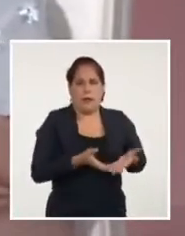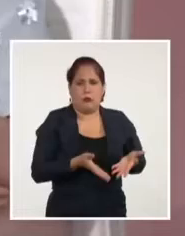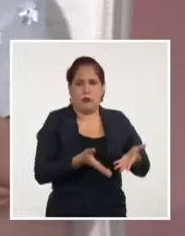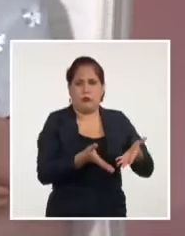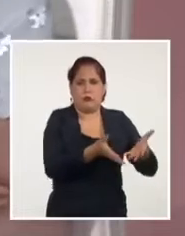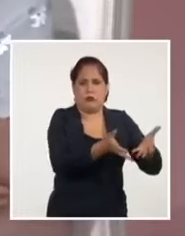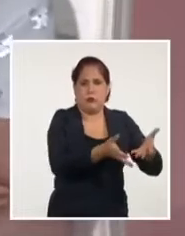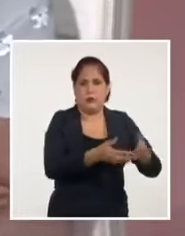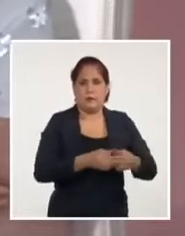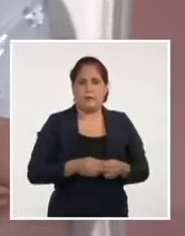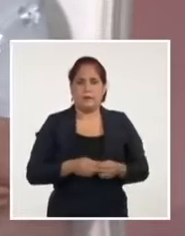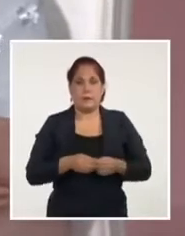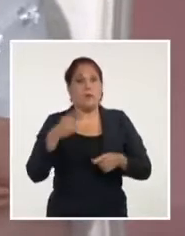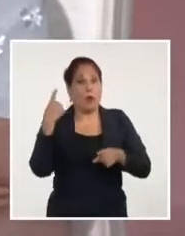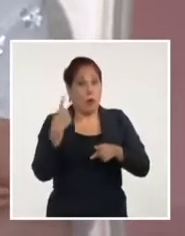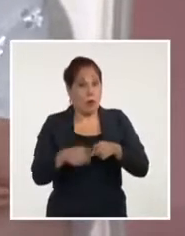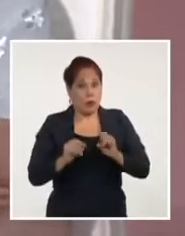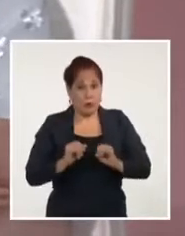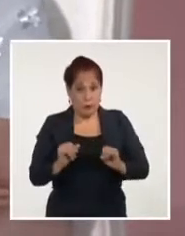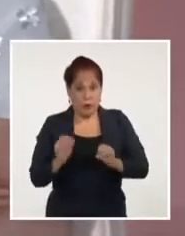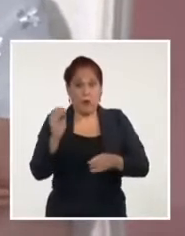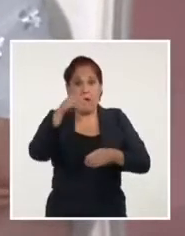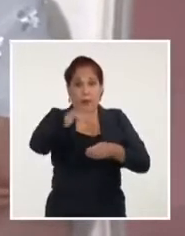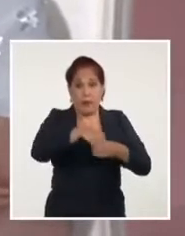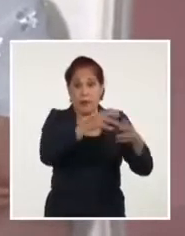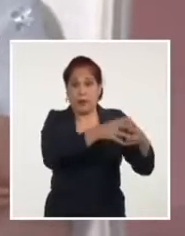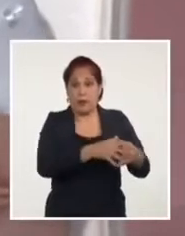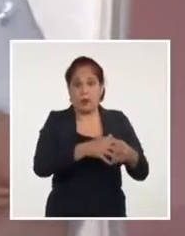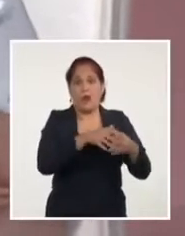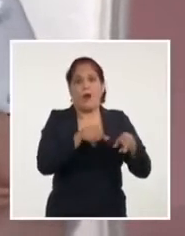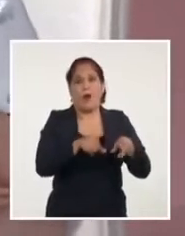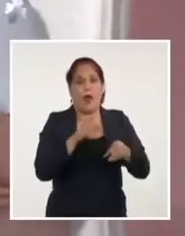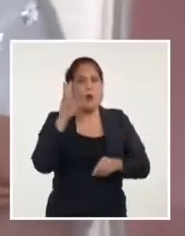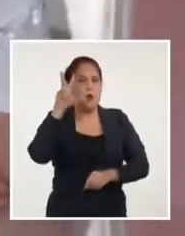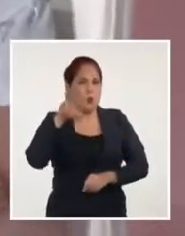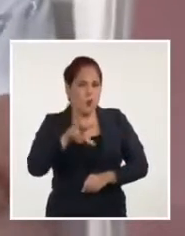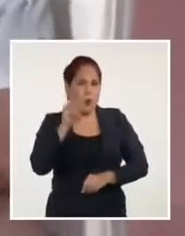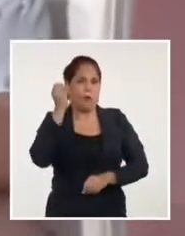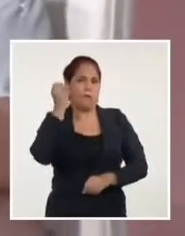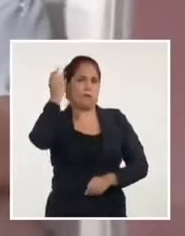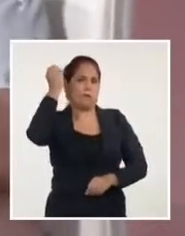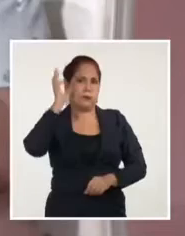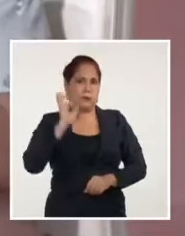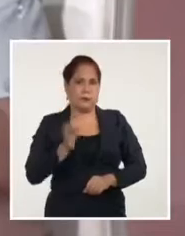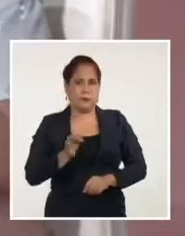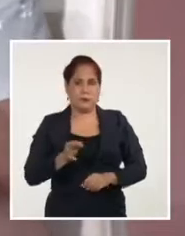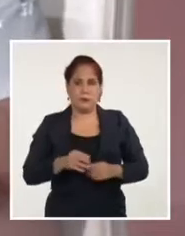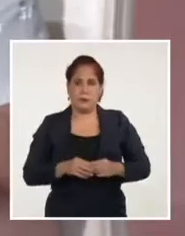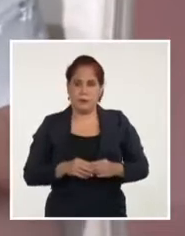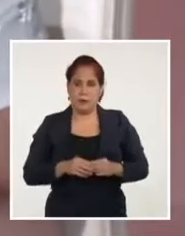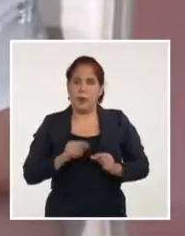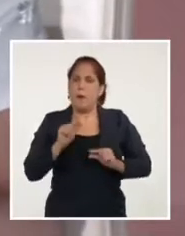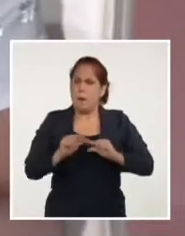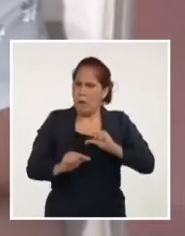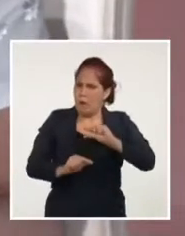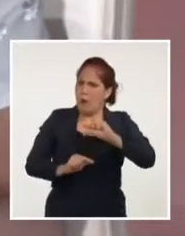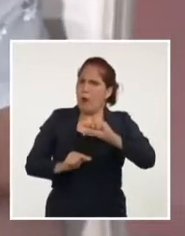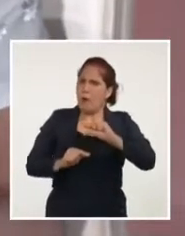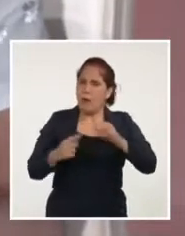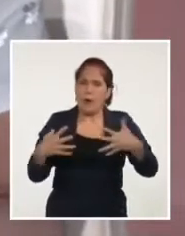interaccionismo simbólico, que también, por supuesto, tiene una matriz muy importante también en los Estados Unidos, y por ahí han ido